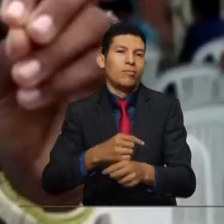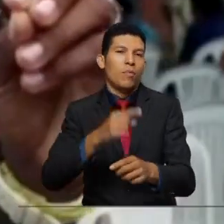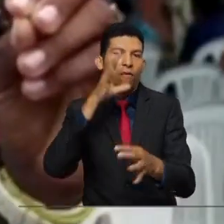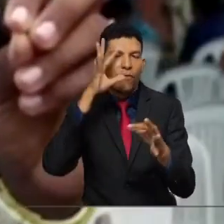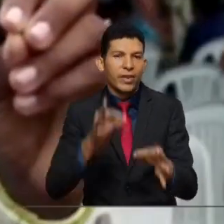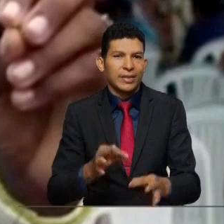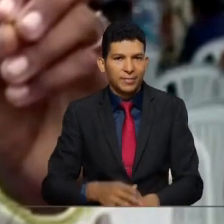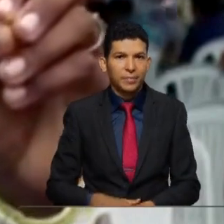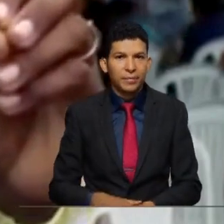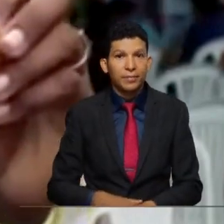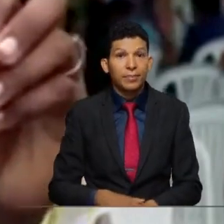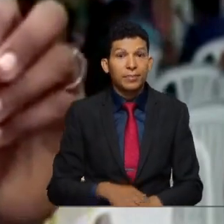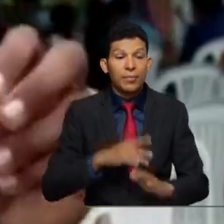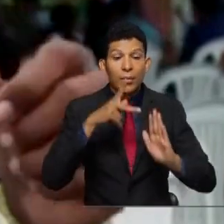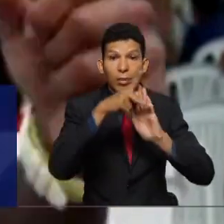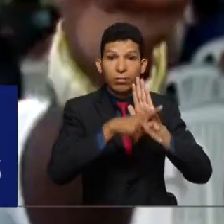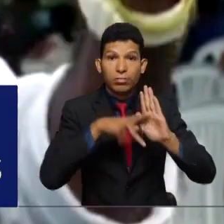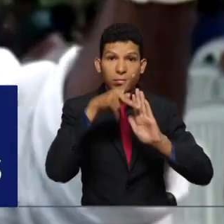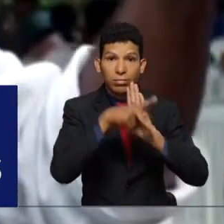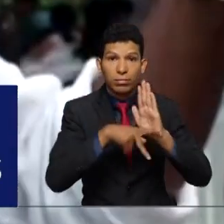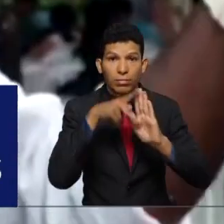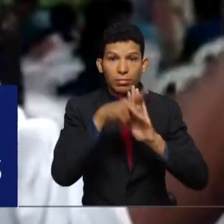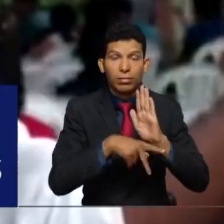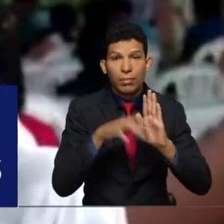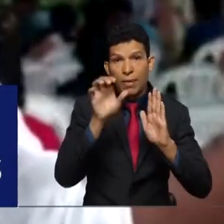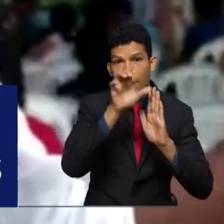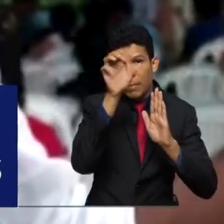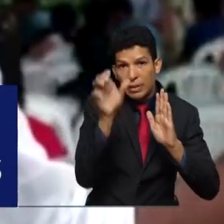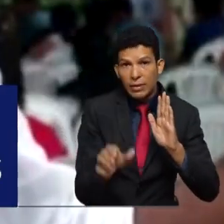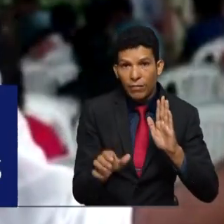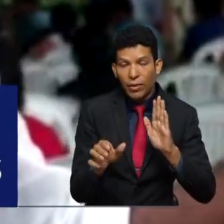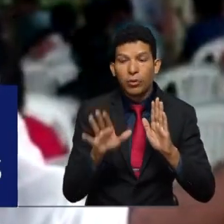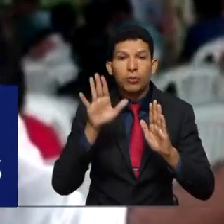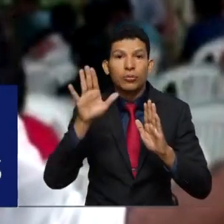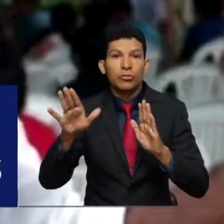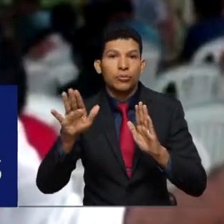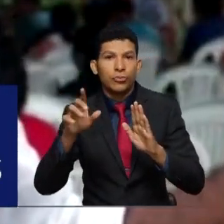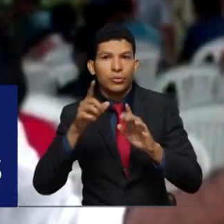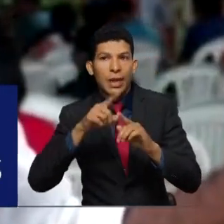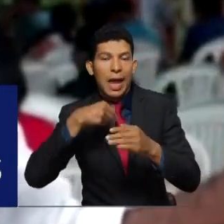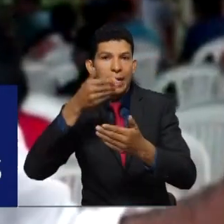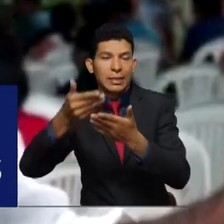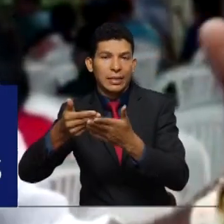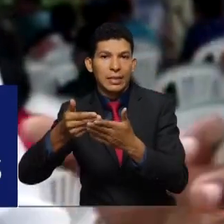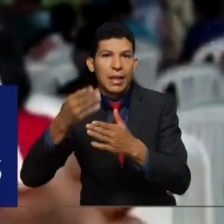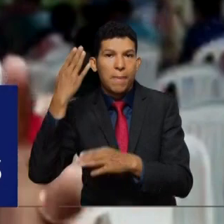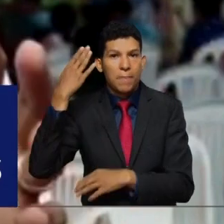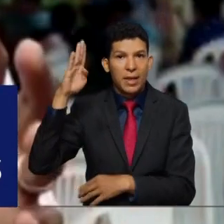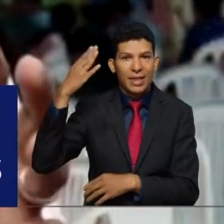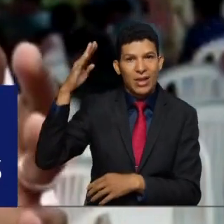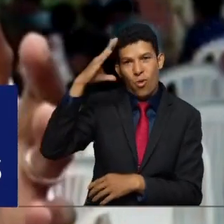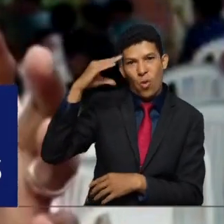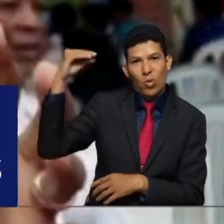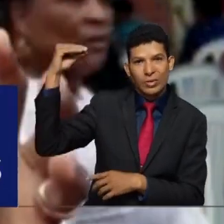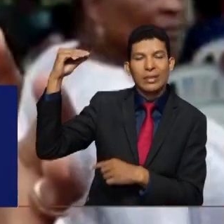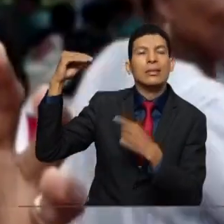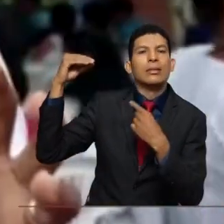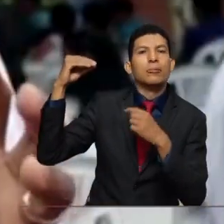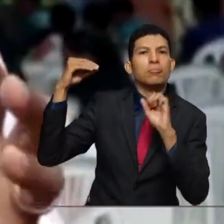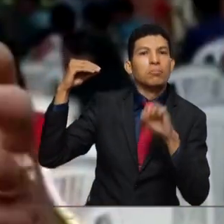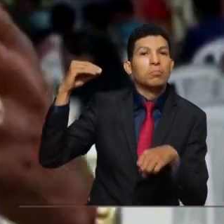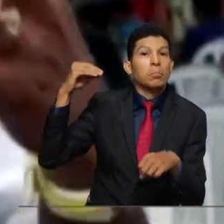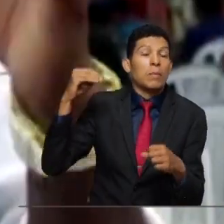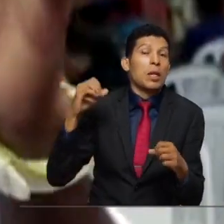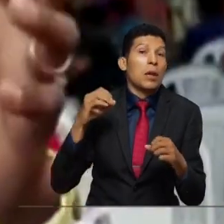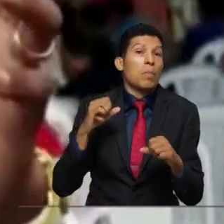férrea que comunica el Pacífico con el Atlántico, con el Caribe, perdón, y que posiblemente va a